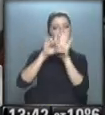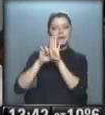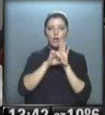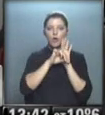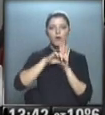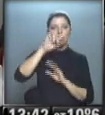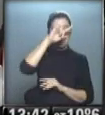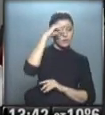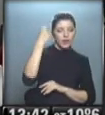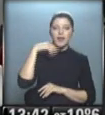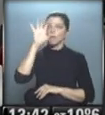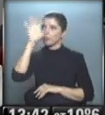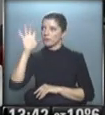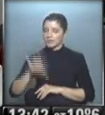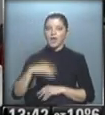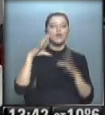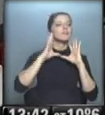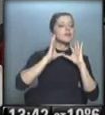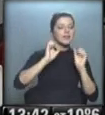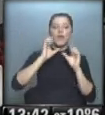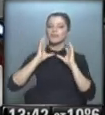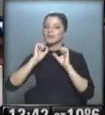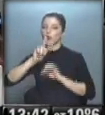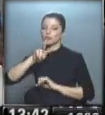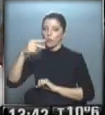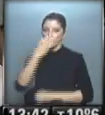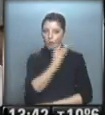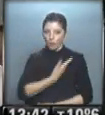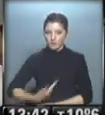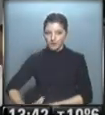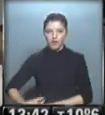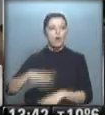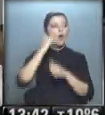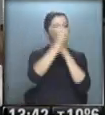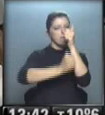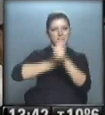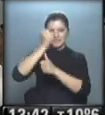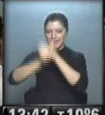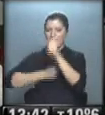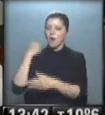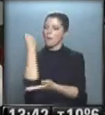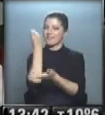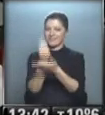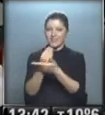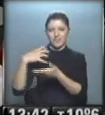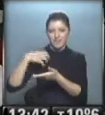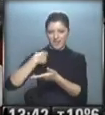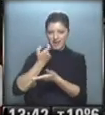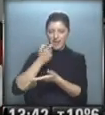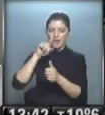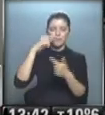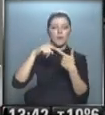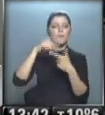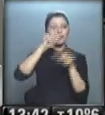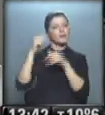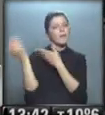provinciales secretarios y subsecretarios de estado señores empresarios representantes gremiales invitados